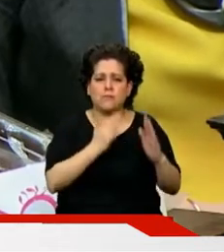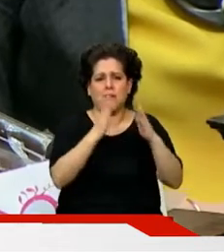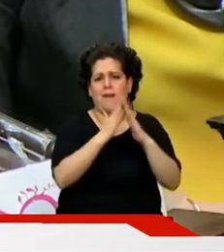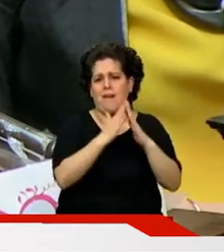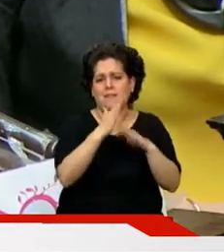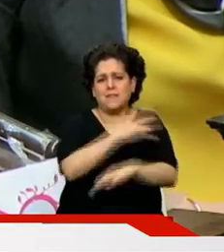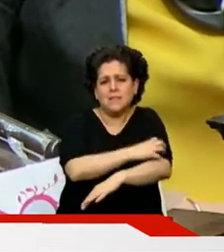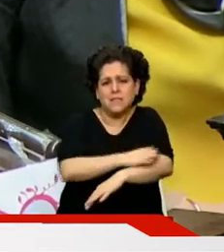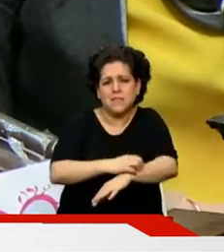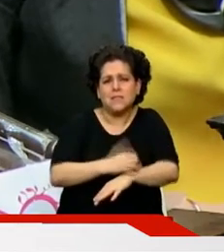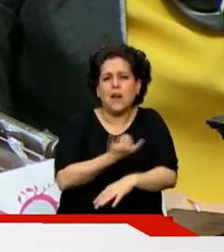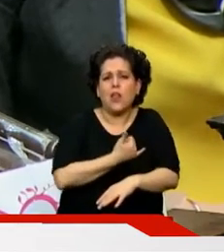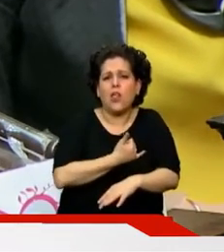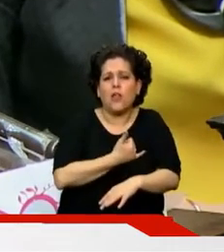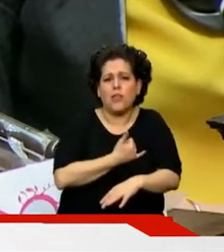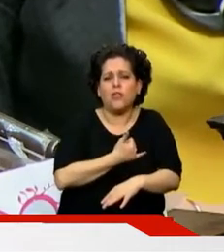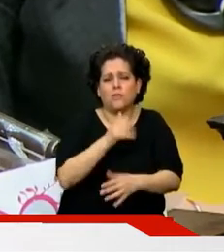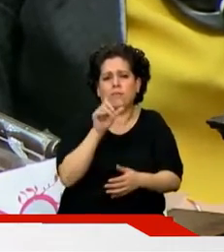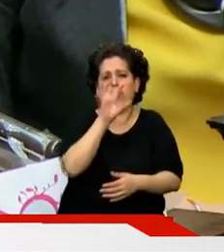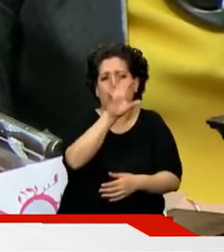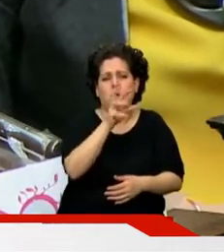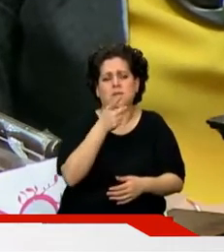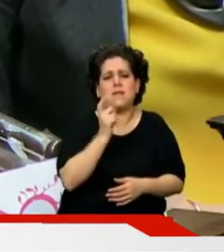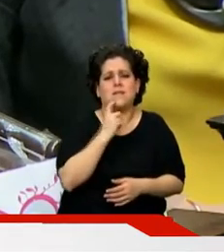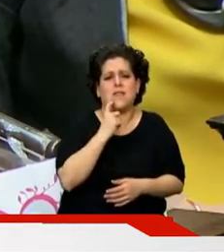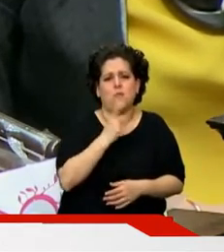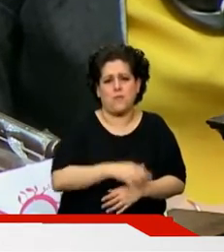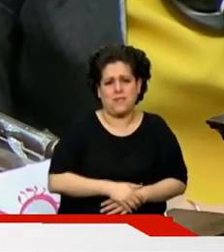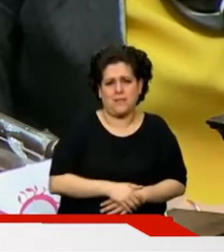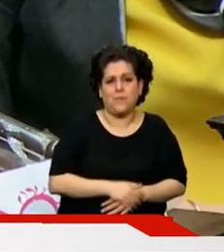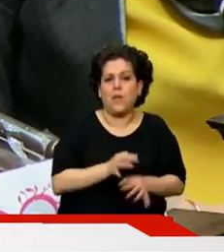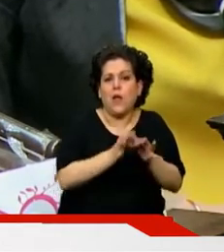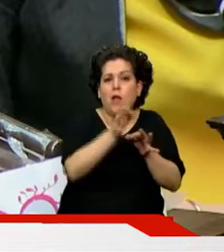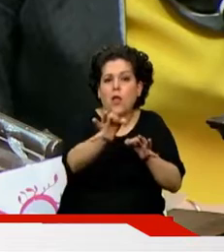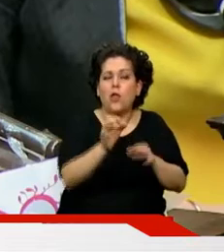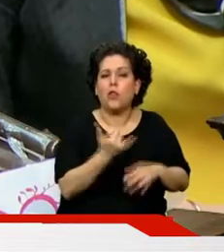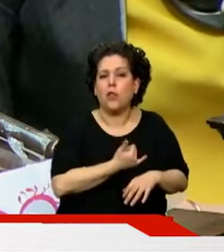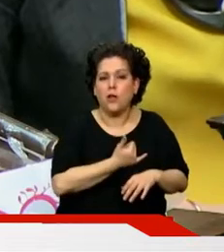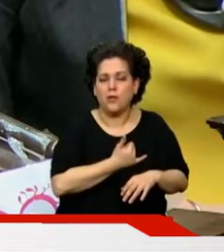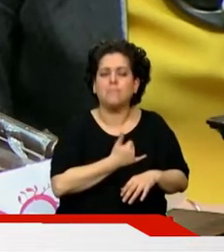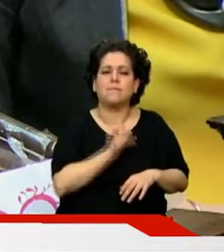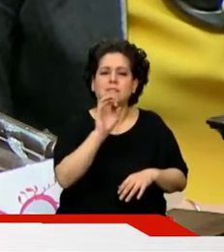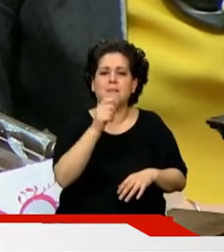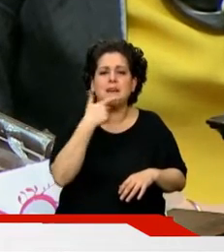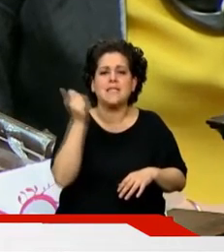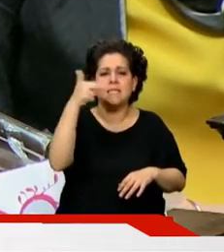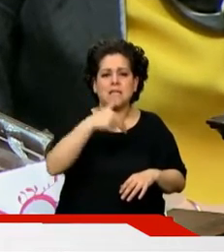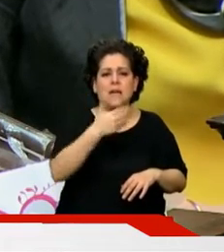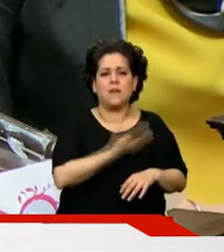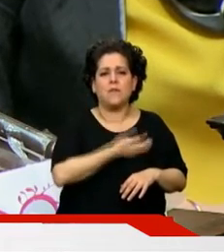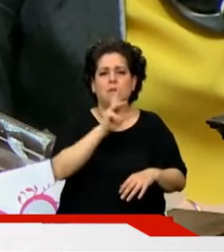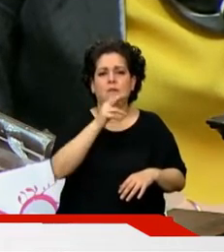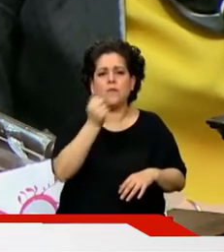también está dispuesto a hacerlo, así que bueno, veremos cómo se va dando este proyecto, que se